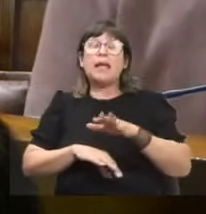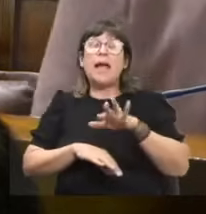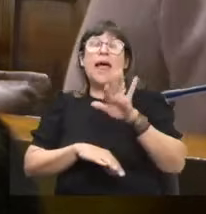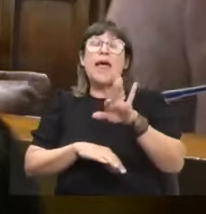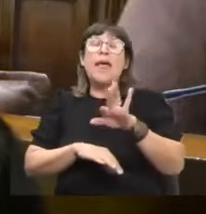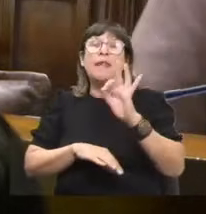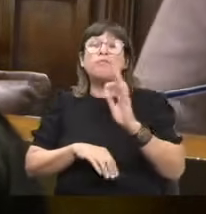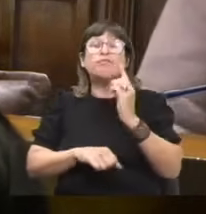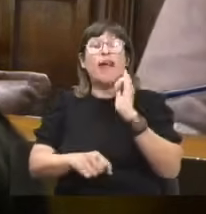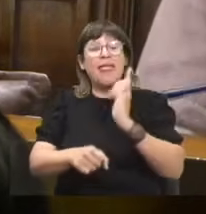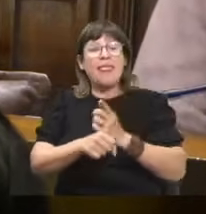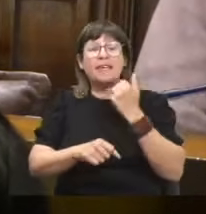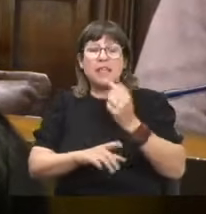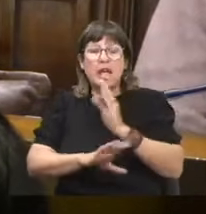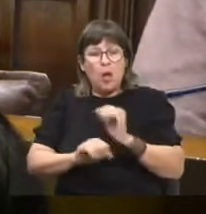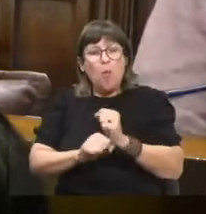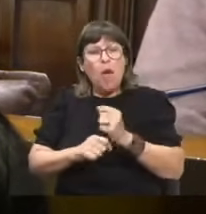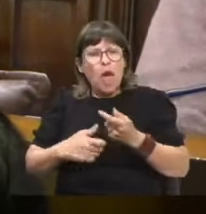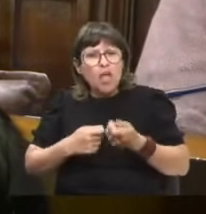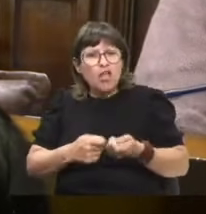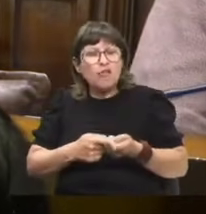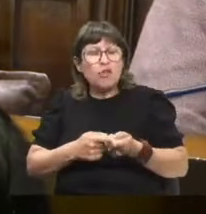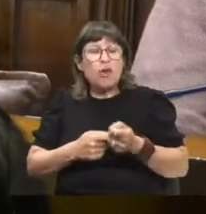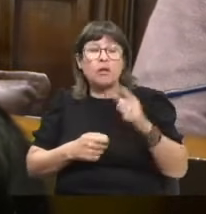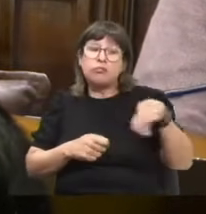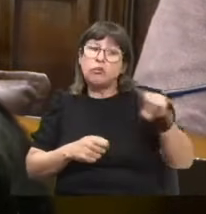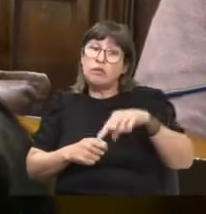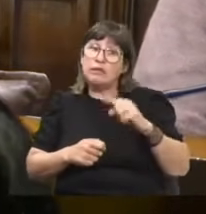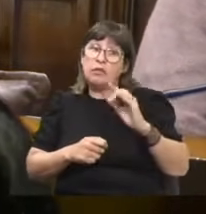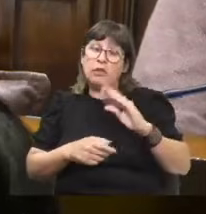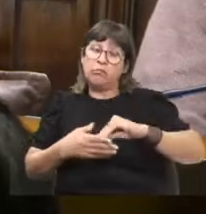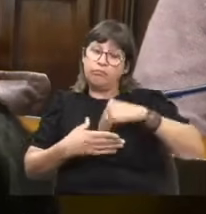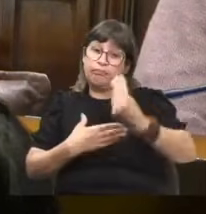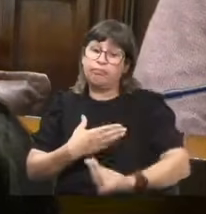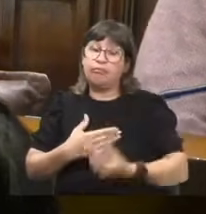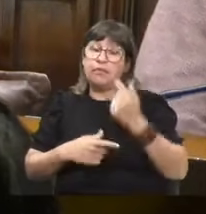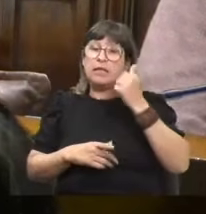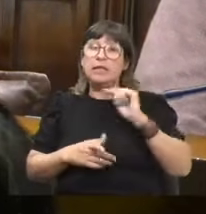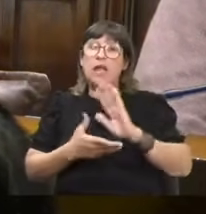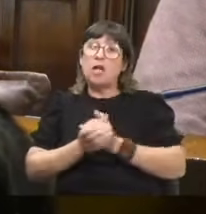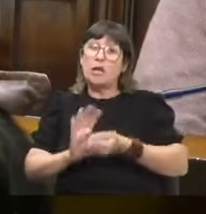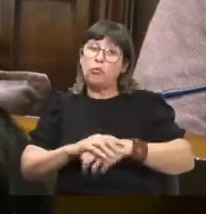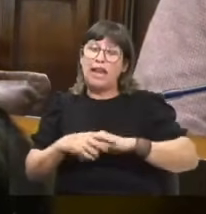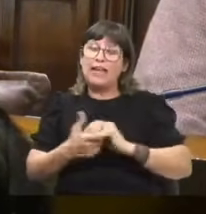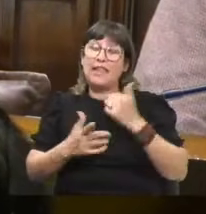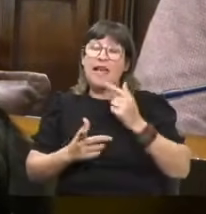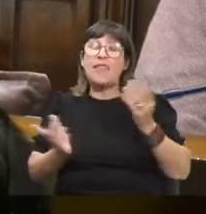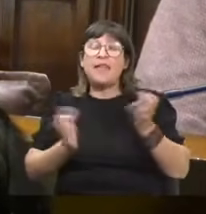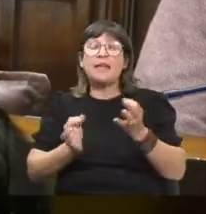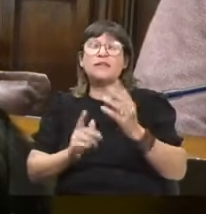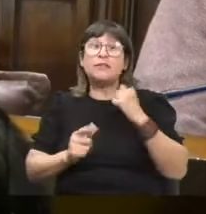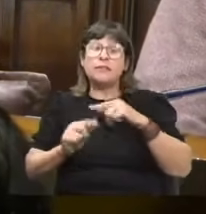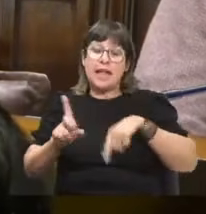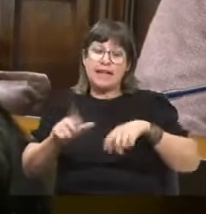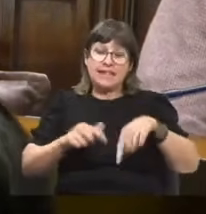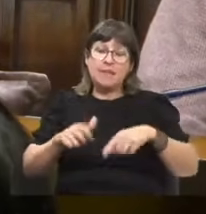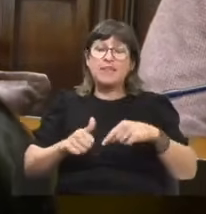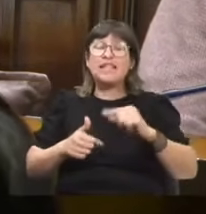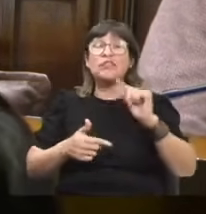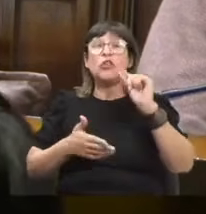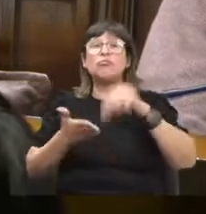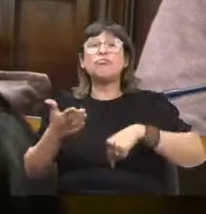decisiones que puedan afectar su objetividad e imparcialidad, en particular en la tramitación de